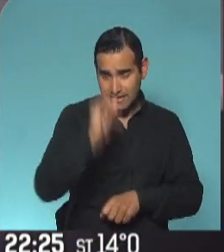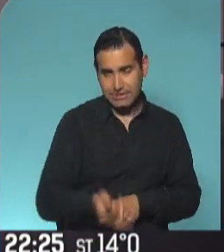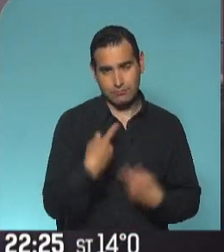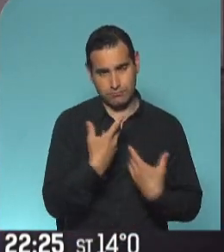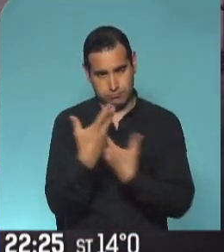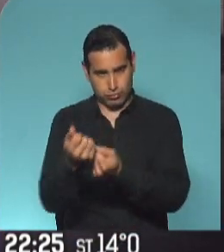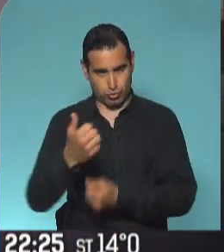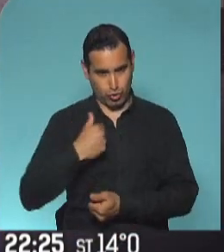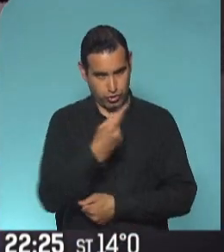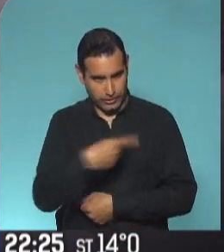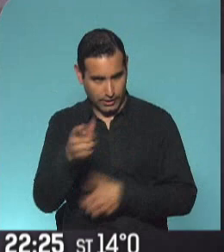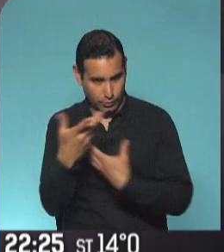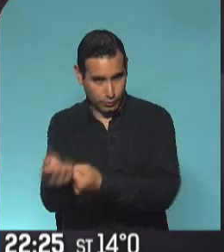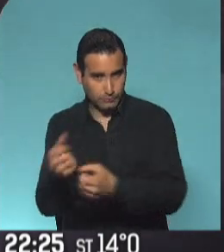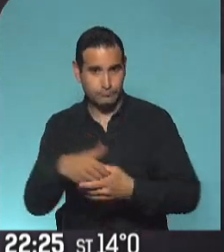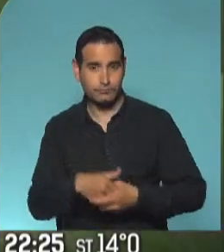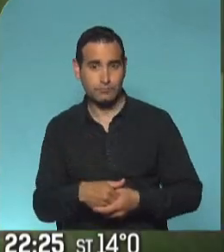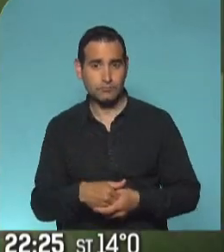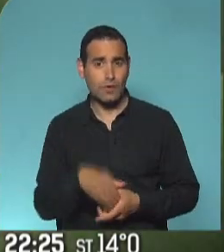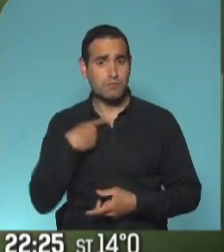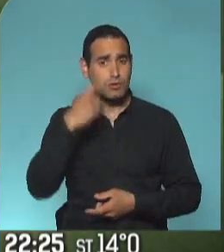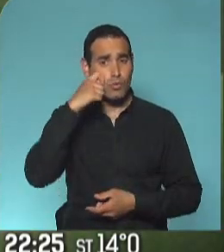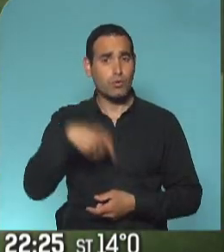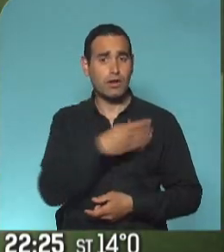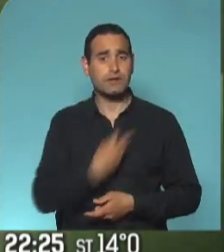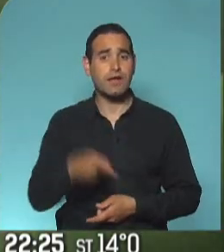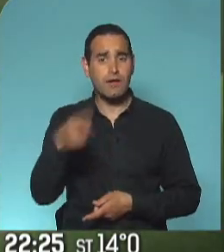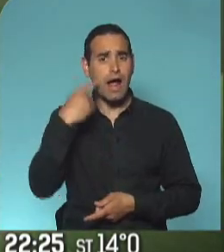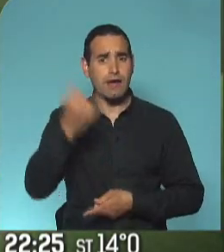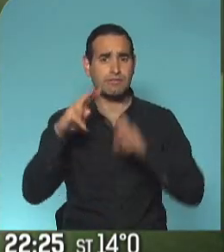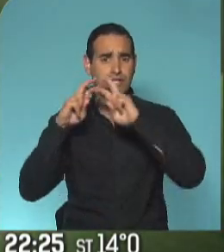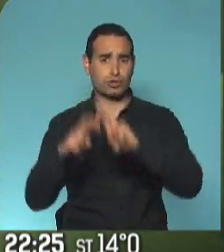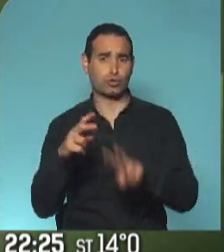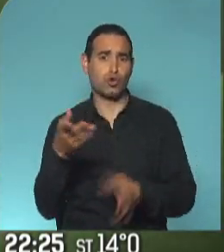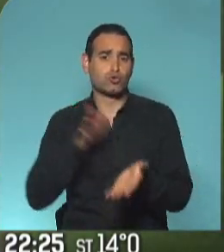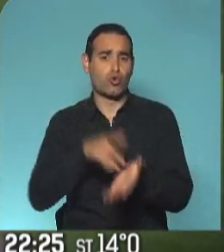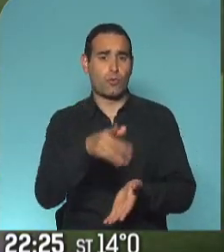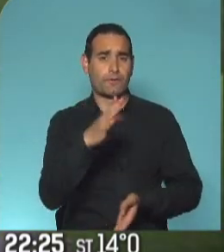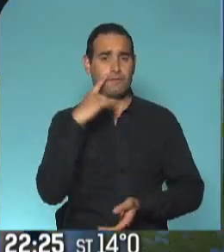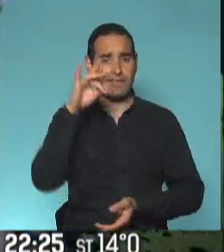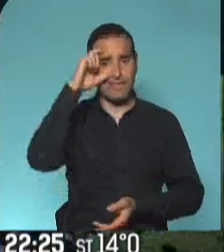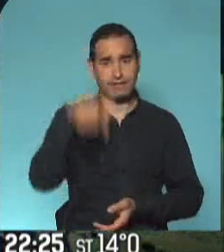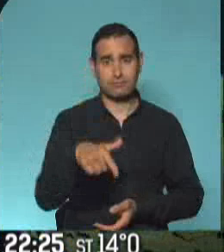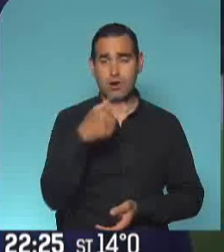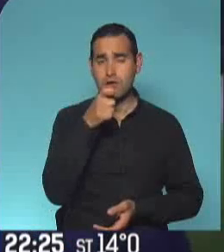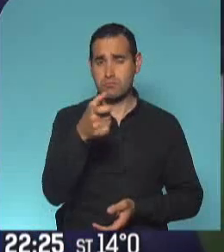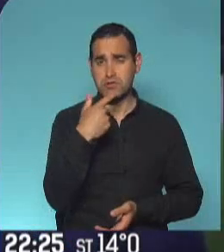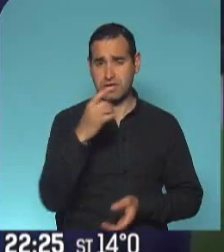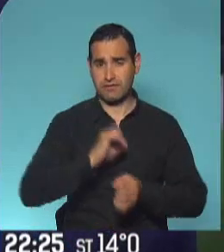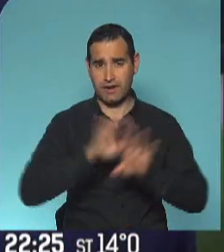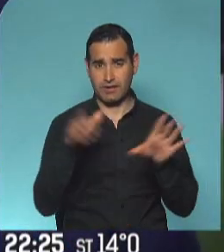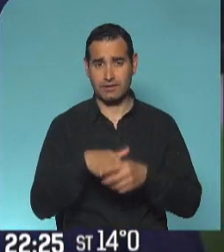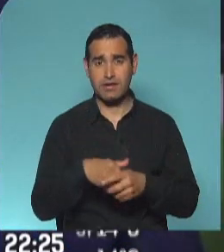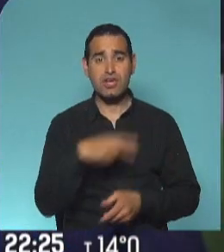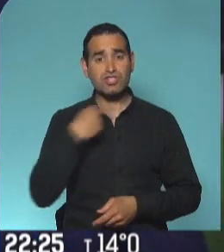think that if they were honest about it, they'd start a major investigation into the Biden. It's a very simple answer.